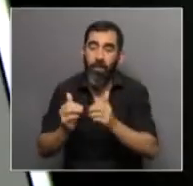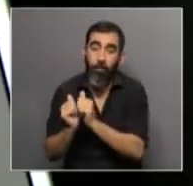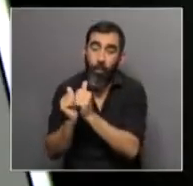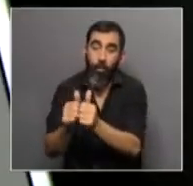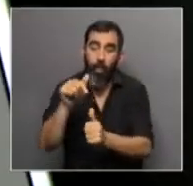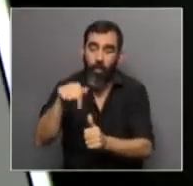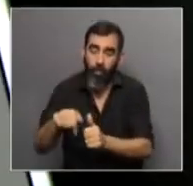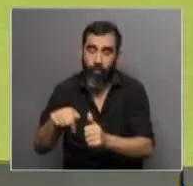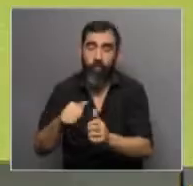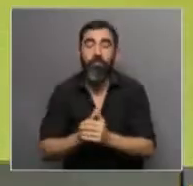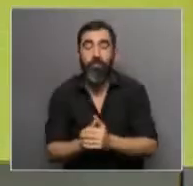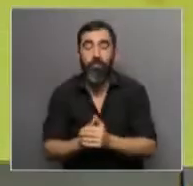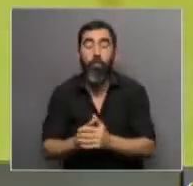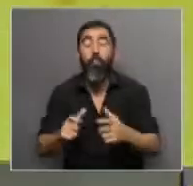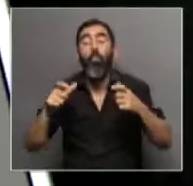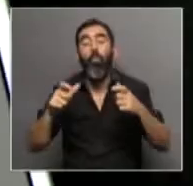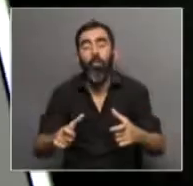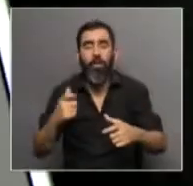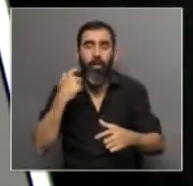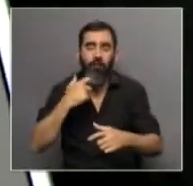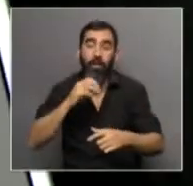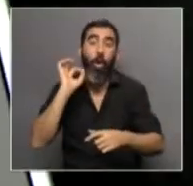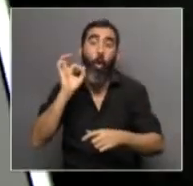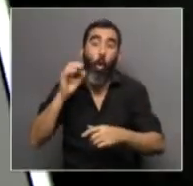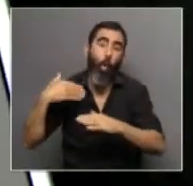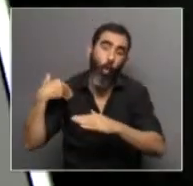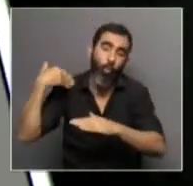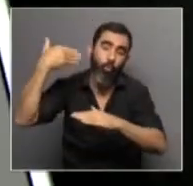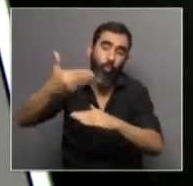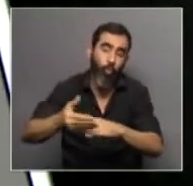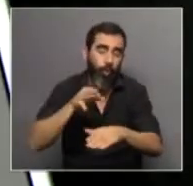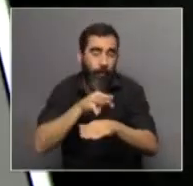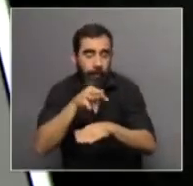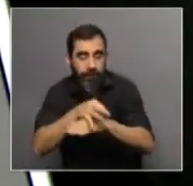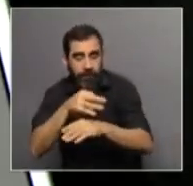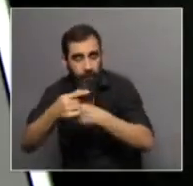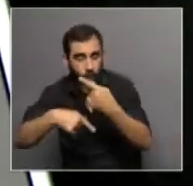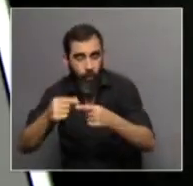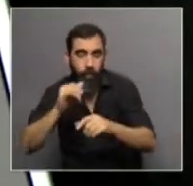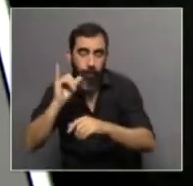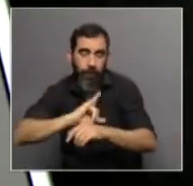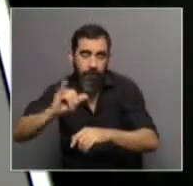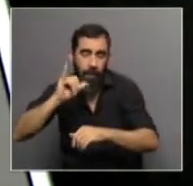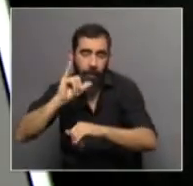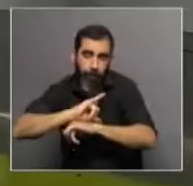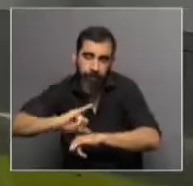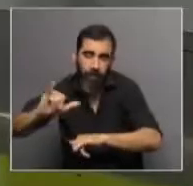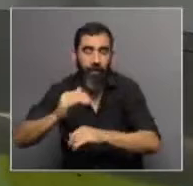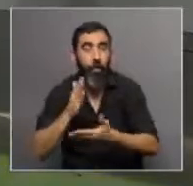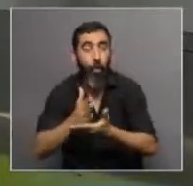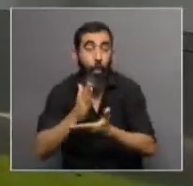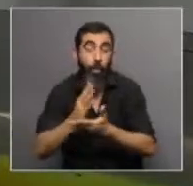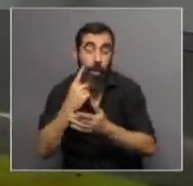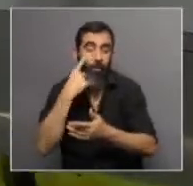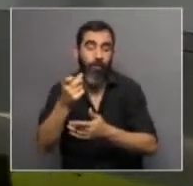El tema da para mucho más y por suerte tenemos por delante todo octubre para concientizar, para seguir enviando mensajes y para colaborar en